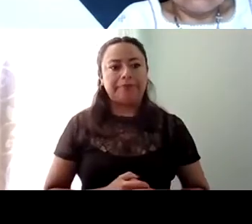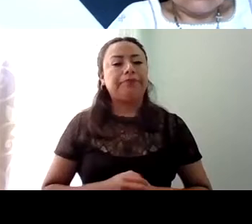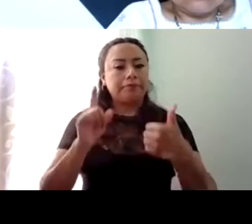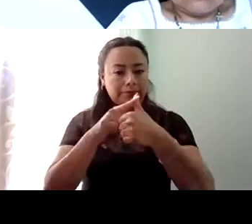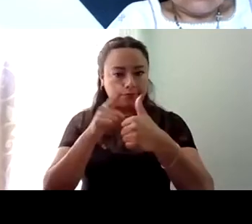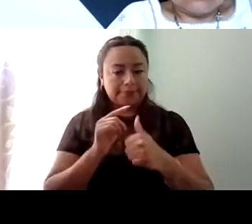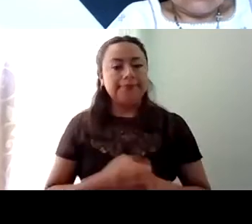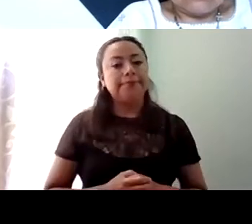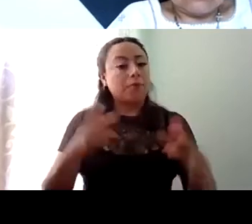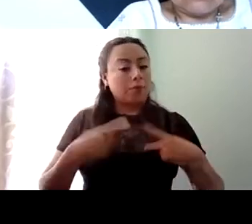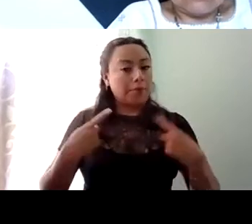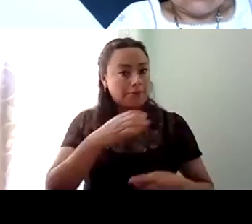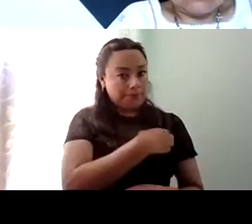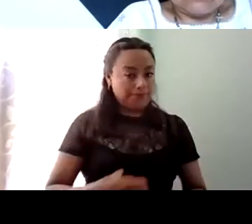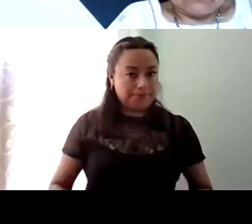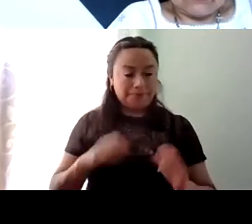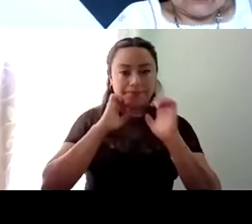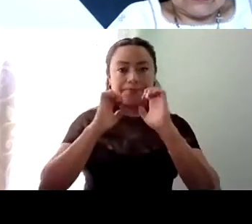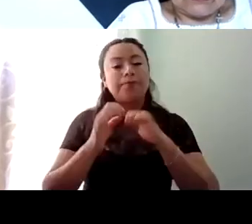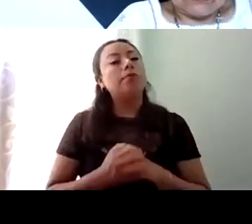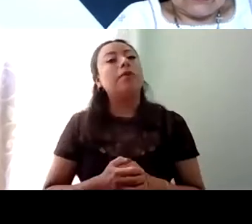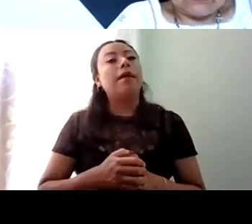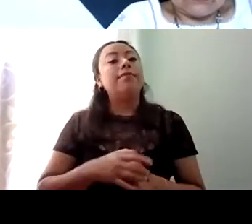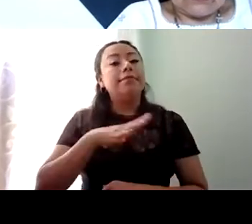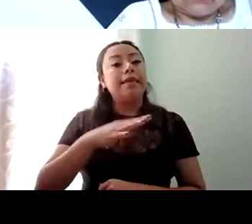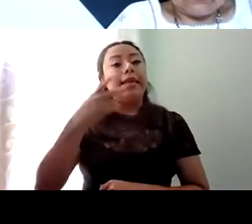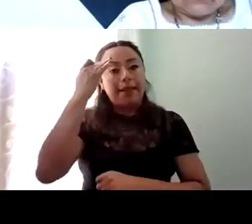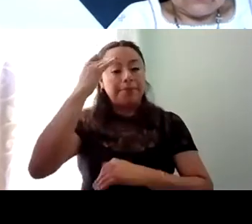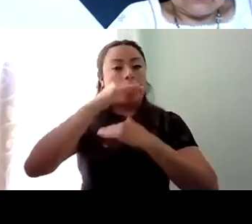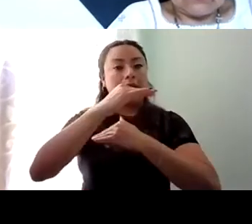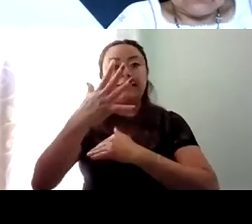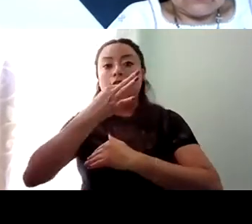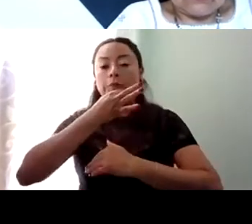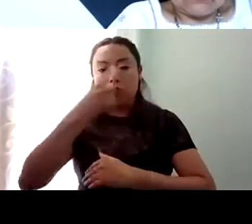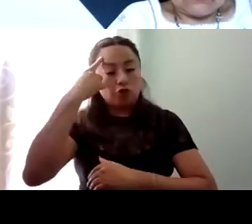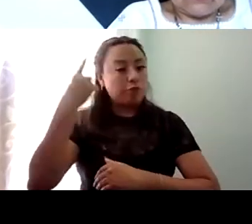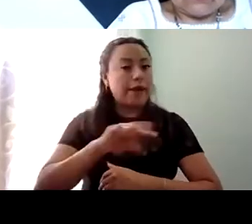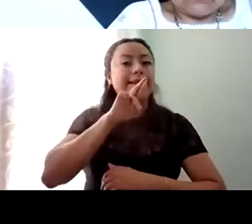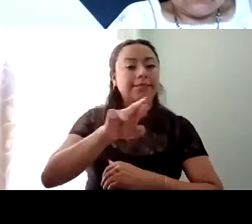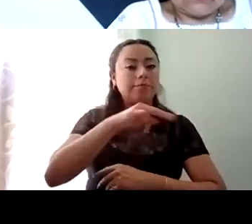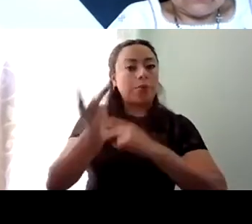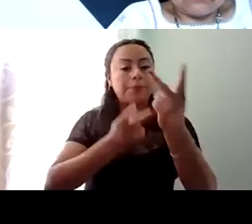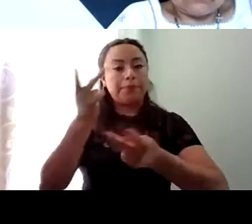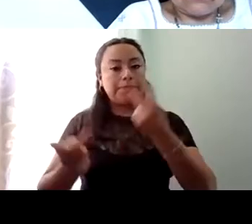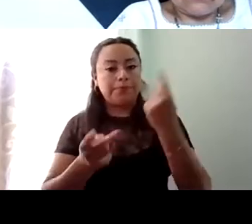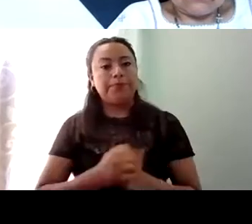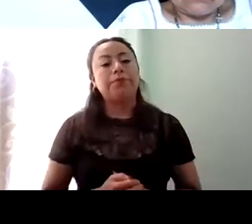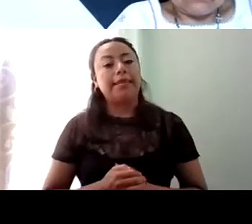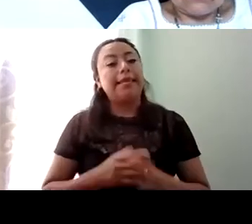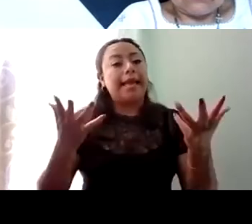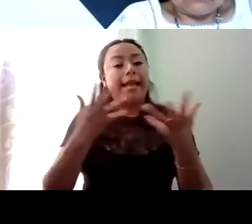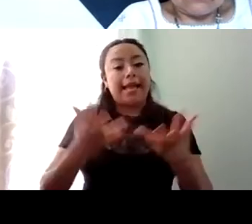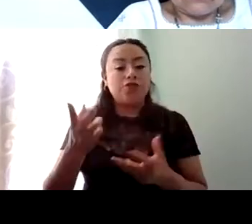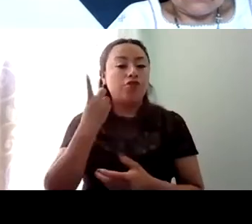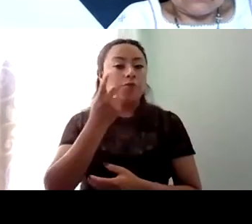Sexto, la persona candidata tendrá 5 minutos para responder los cuestionamientos que en su caso hayan realizado las y los diputados